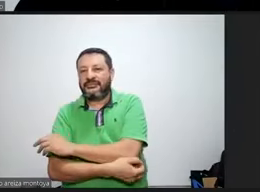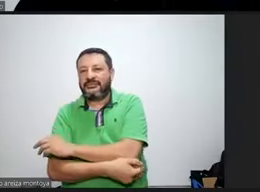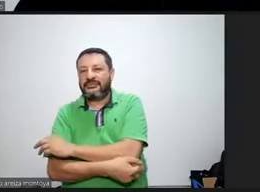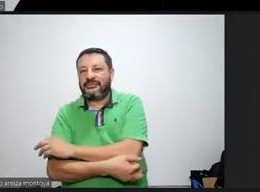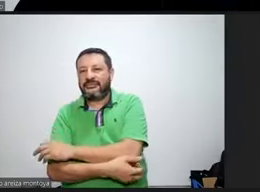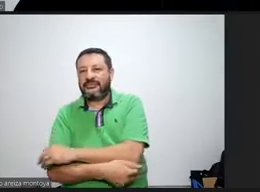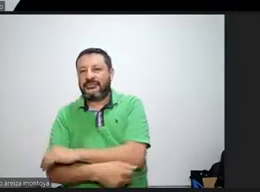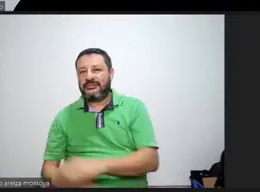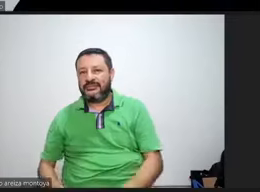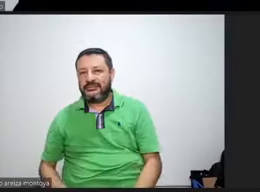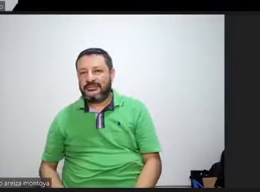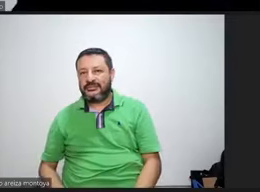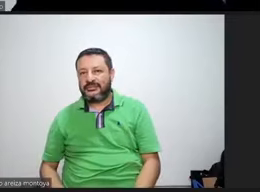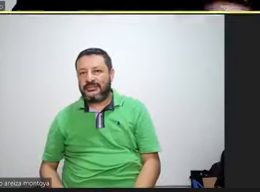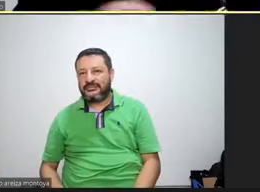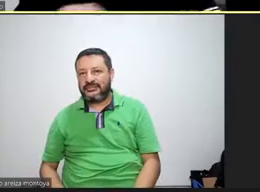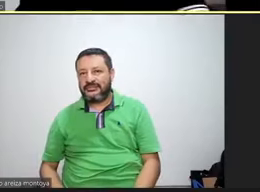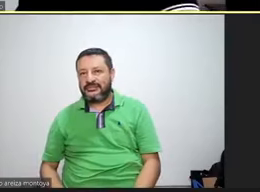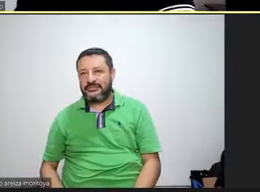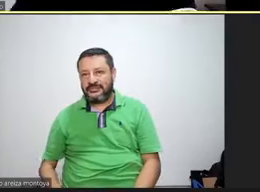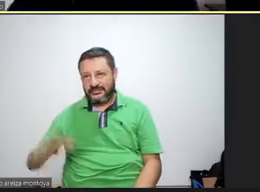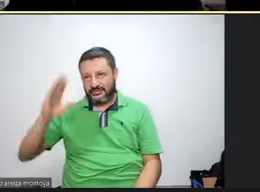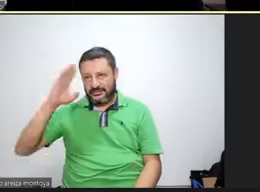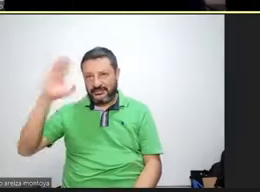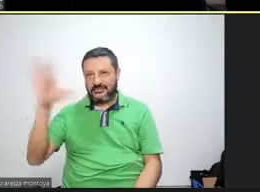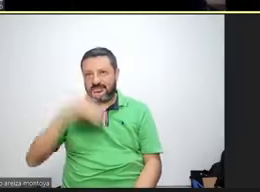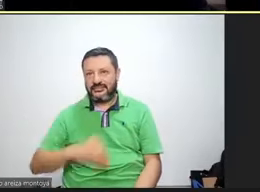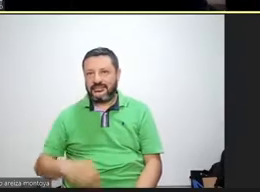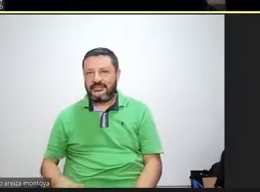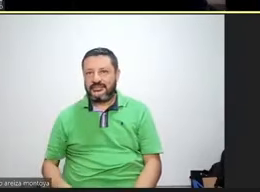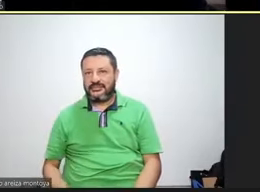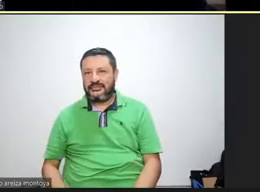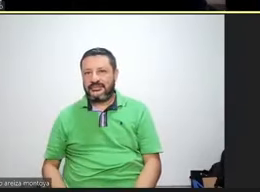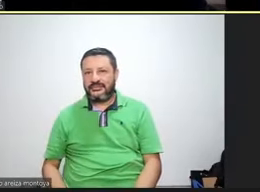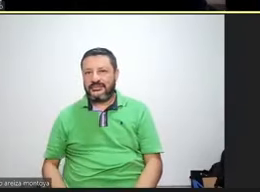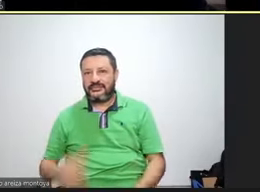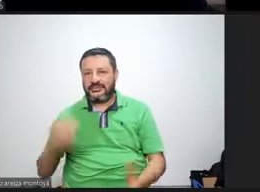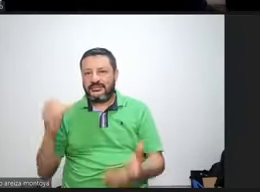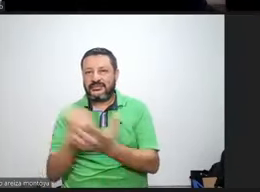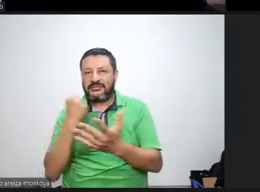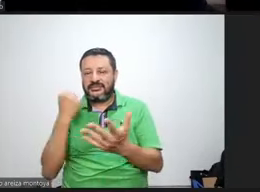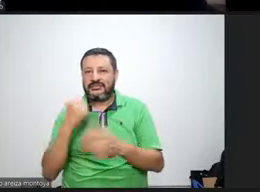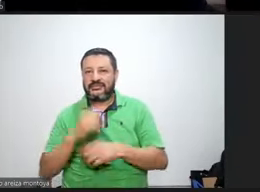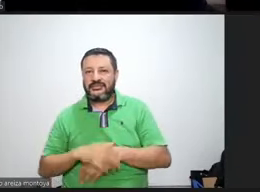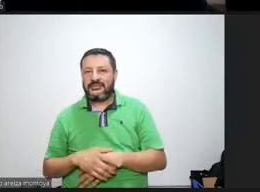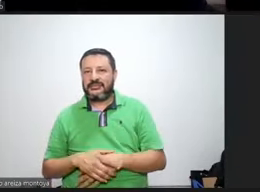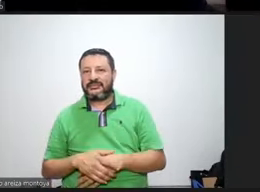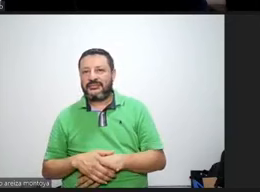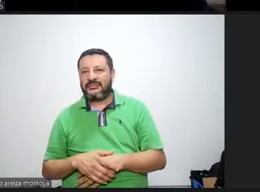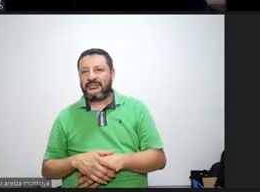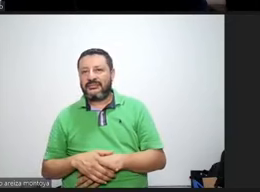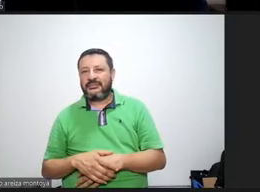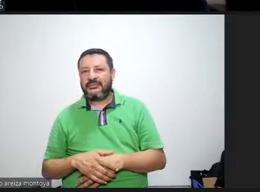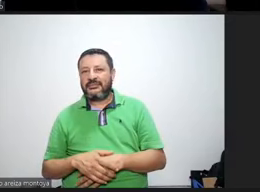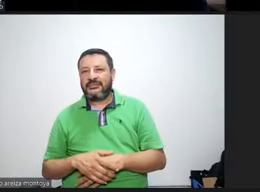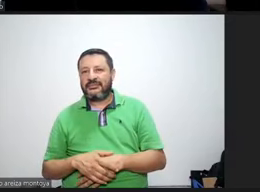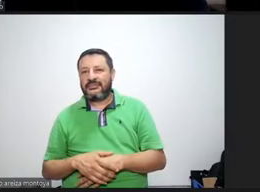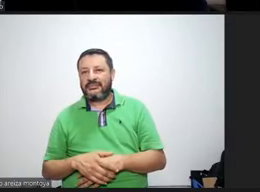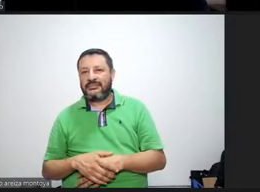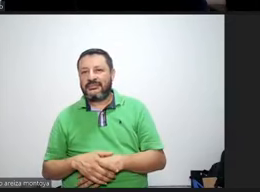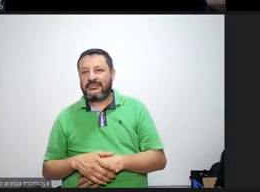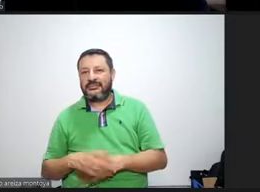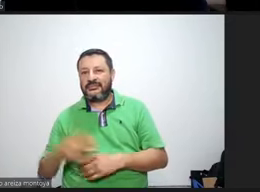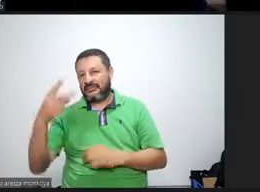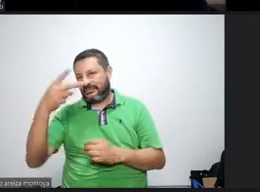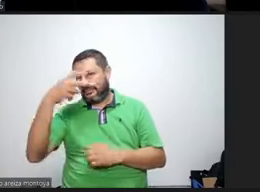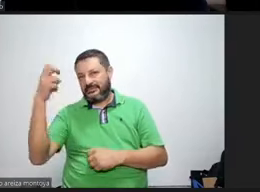round, que es como para todas las ganarse el título del campeonato, ¿cierto? Entonces, el primer día compiten, no sé, 200